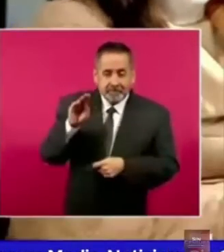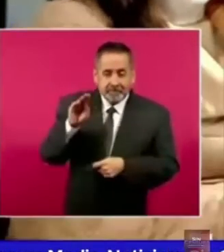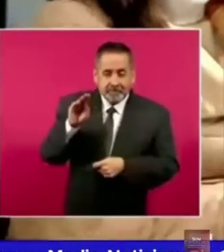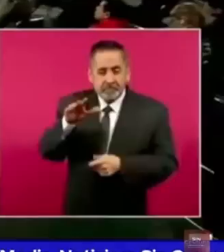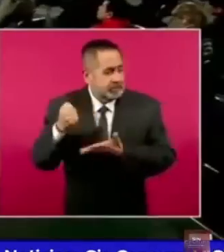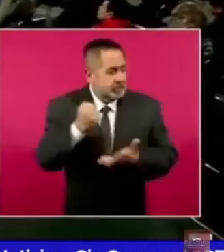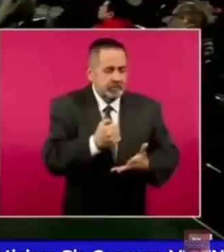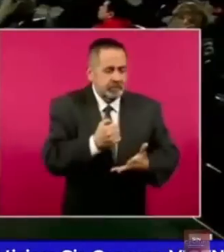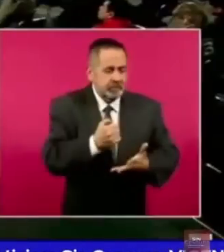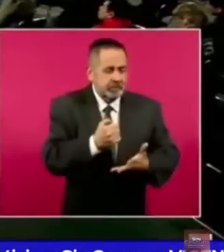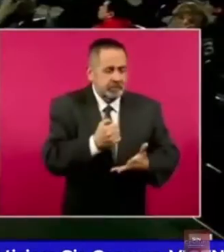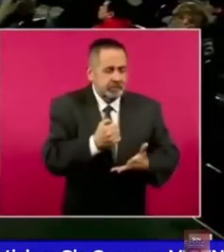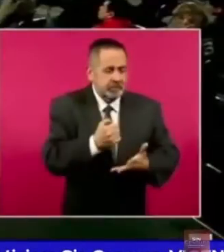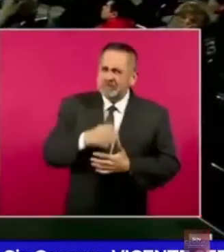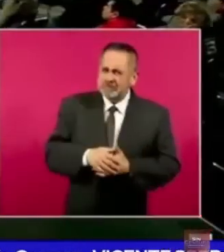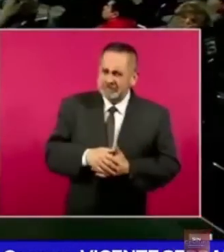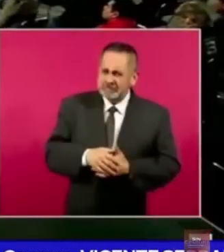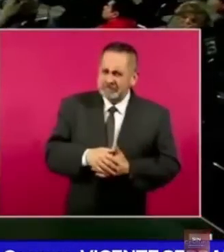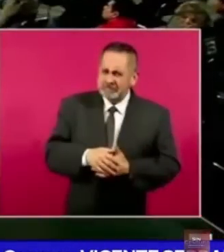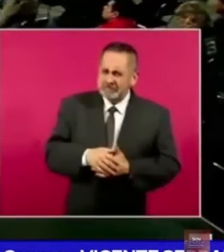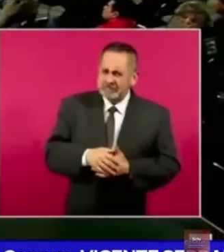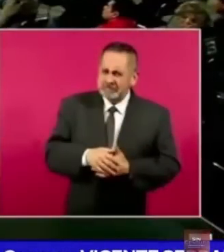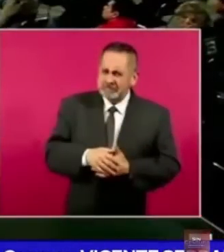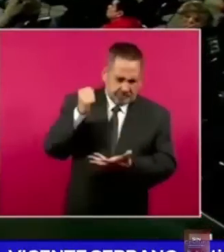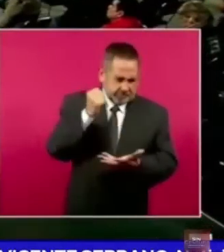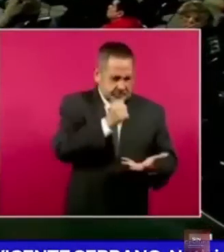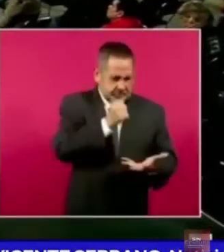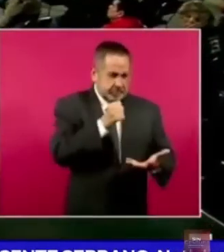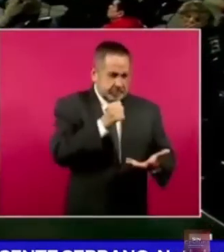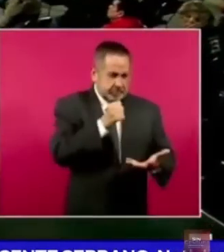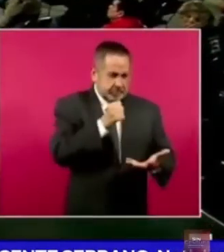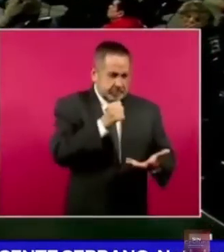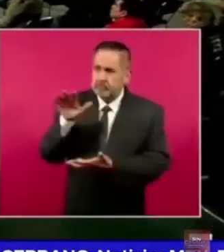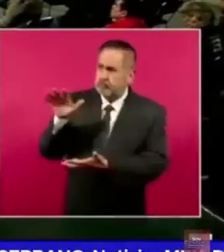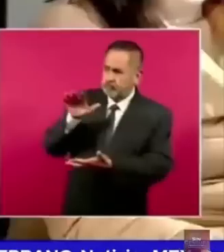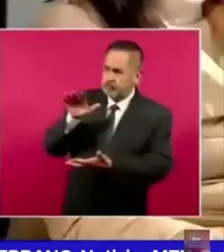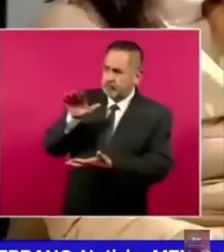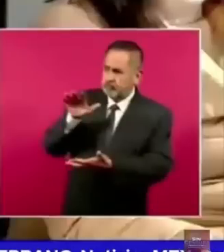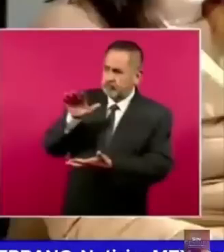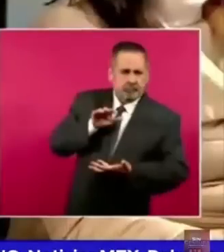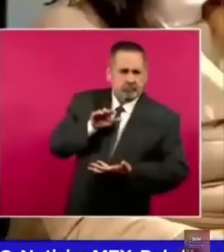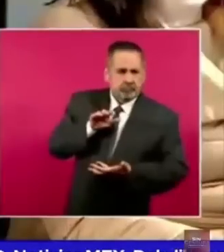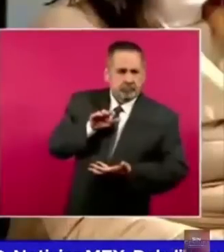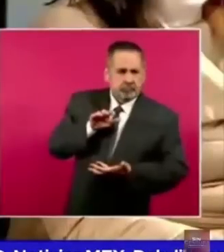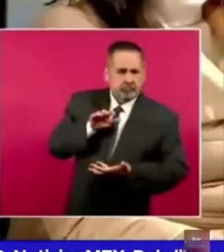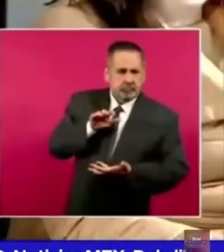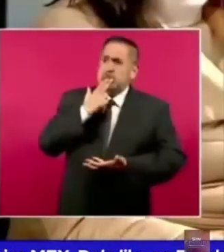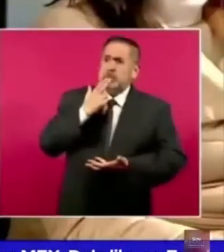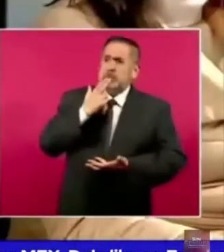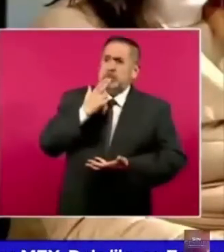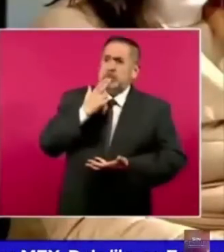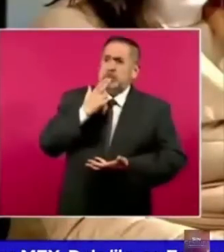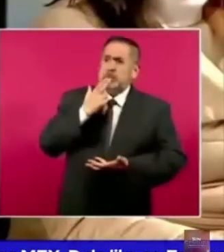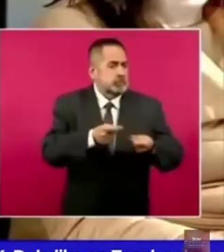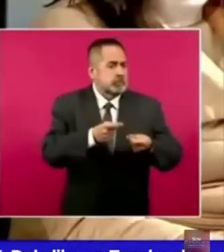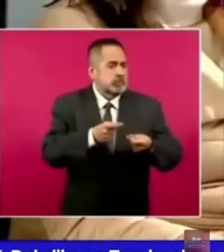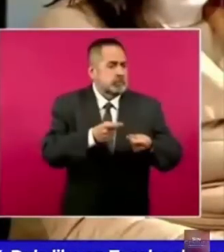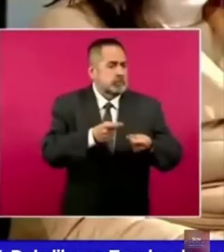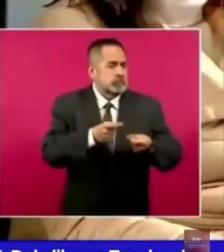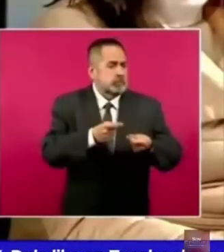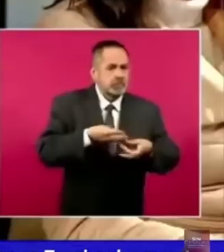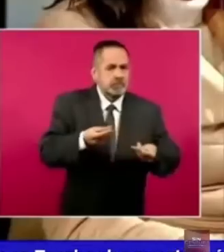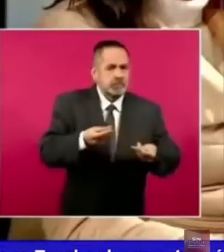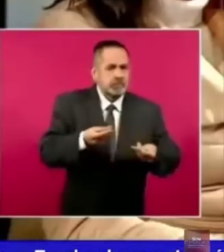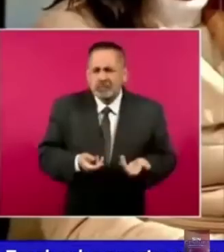millones. Son recursos que Notimex ha presentado y que ha usado, que ha hecho uso de